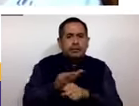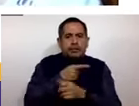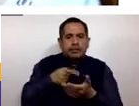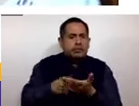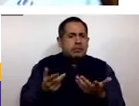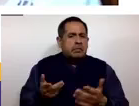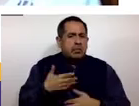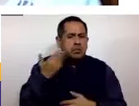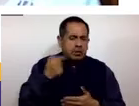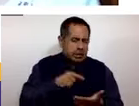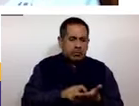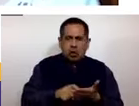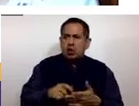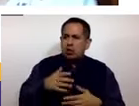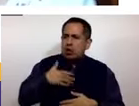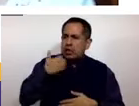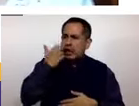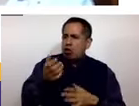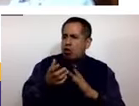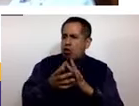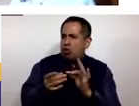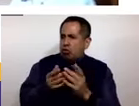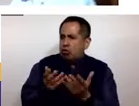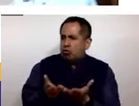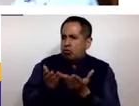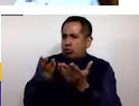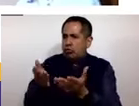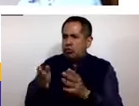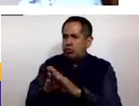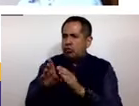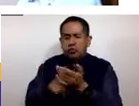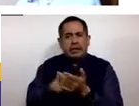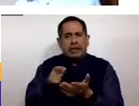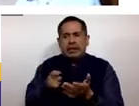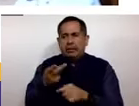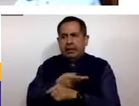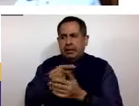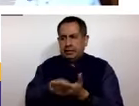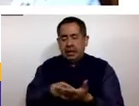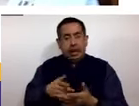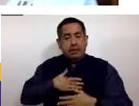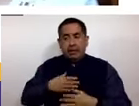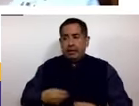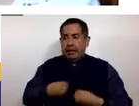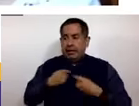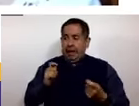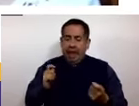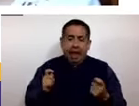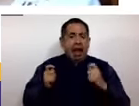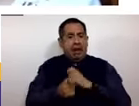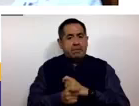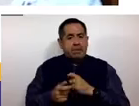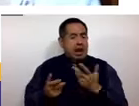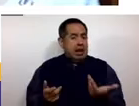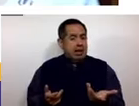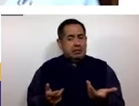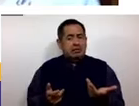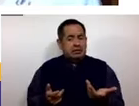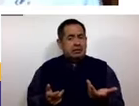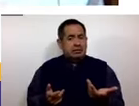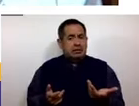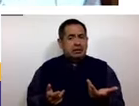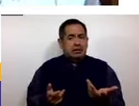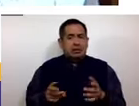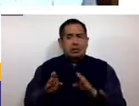yo sabía que quería conversar eso que me estaba pasando, porque me estaba cambiando la vida, porque es verdad que no es lo mismo